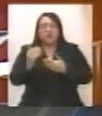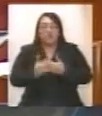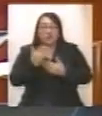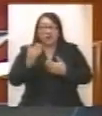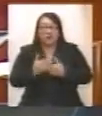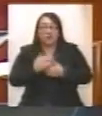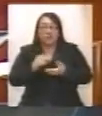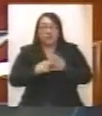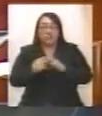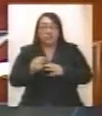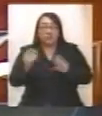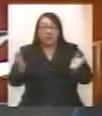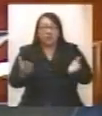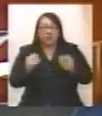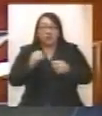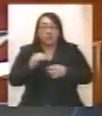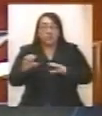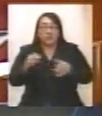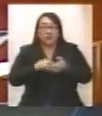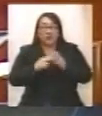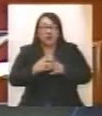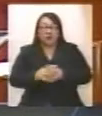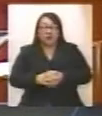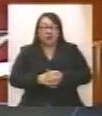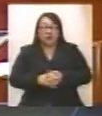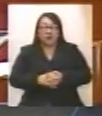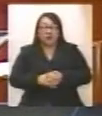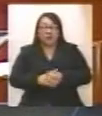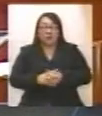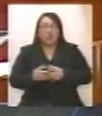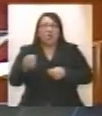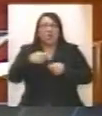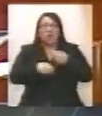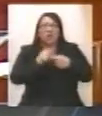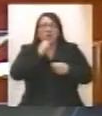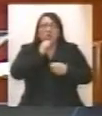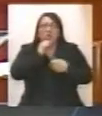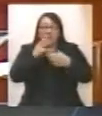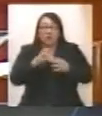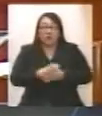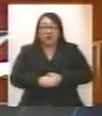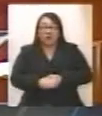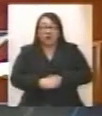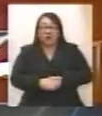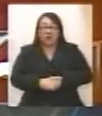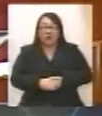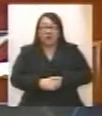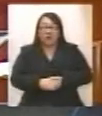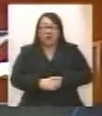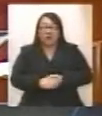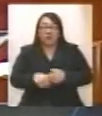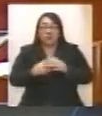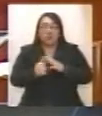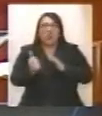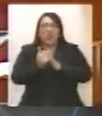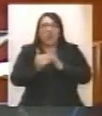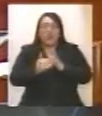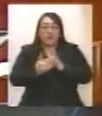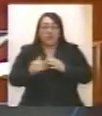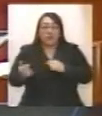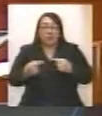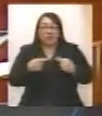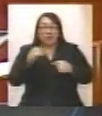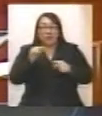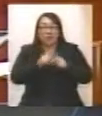facilitar, promover y ejecutar la inversión privada y pública en el marco de la Agenda de Competitividad